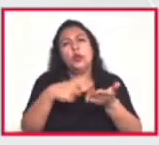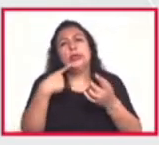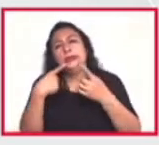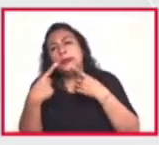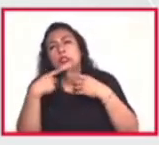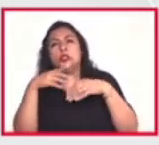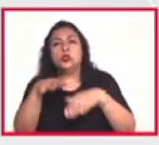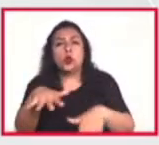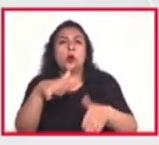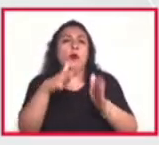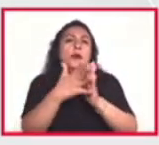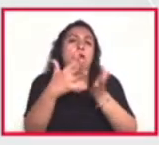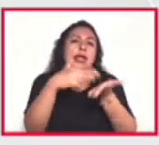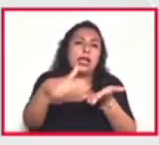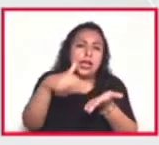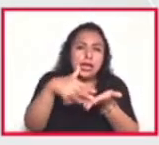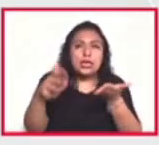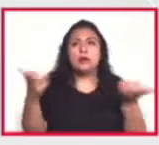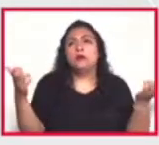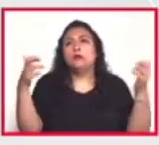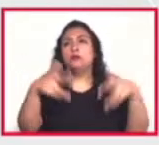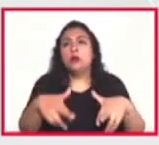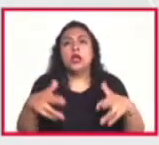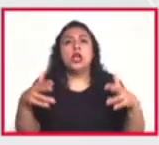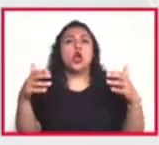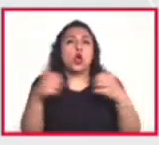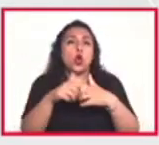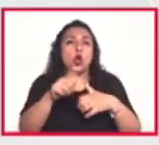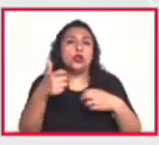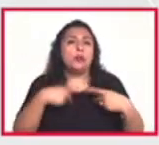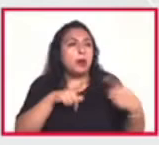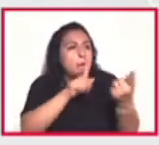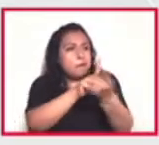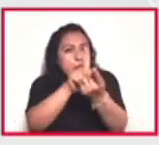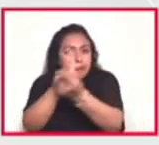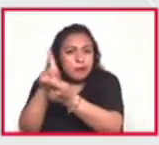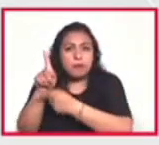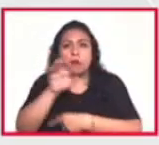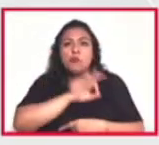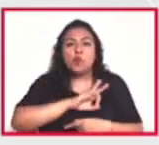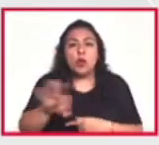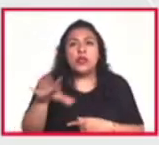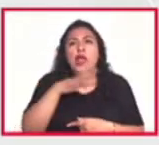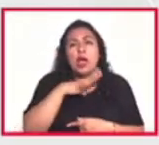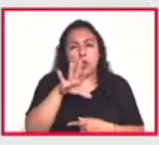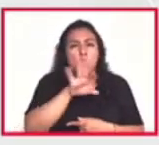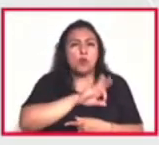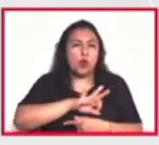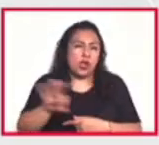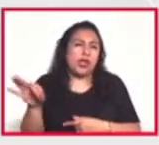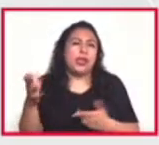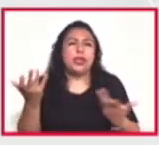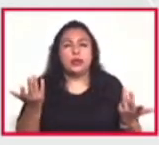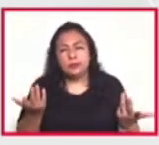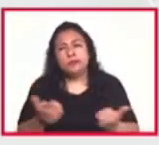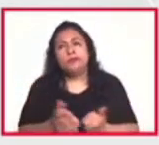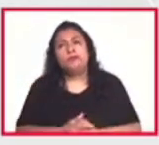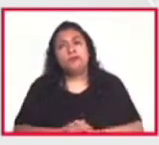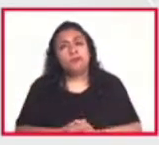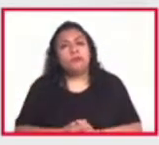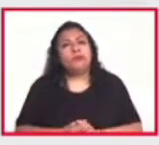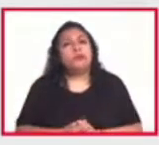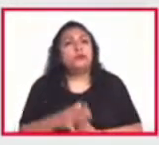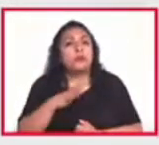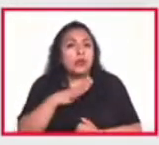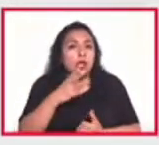literaria, en el encuentro con otras gentes que permiten una posibilidad de crear